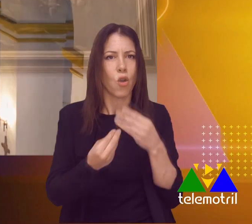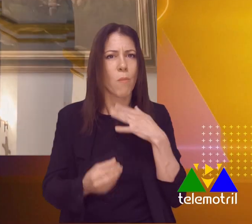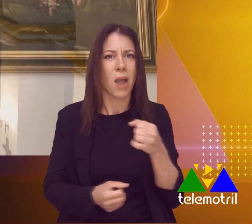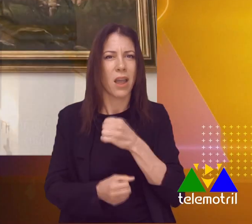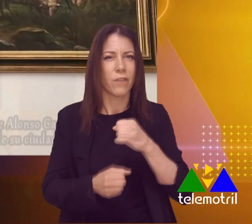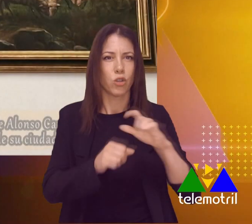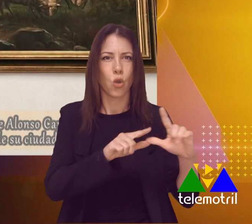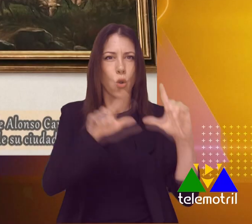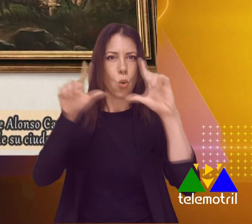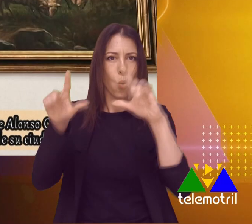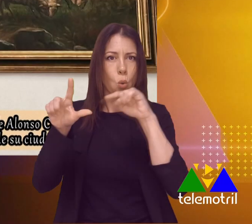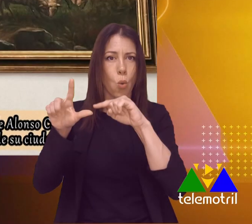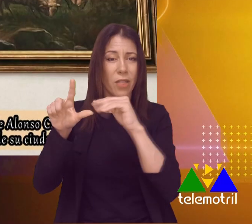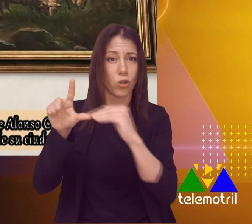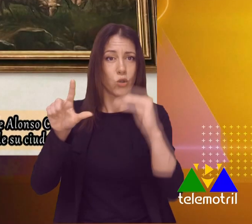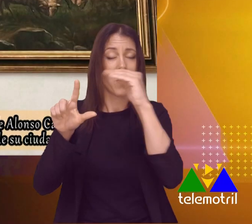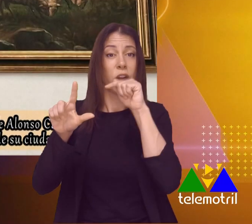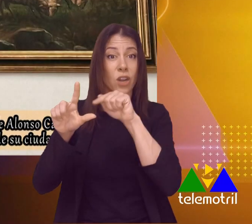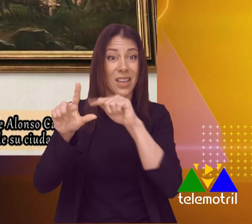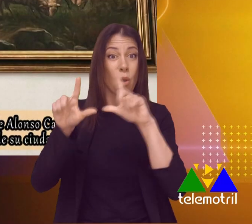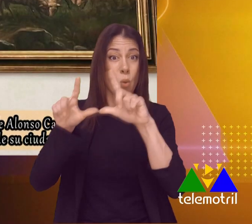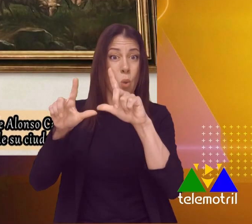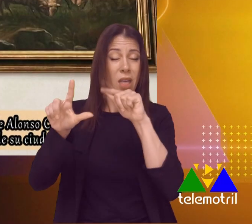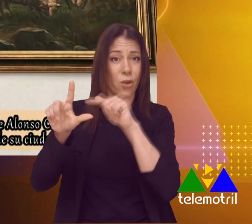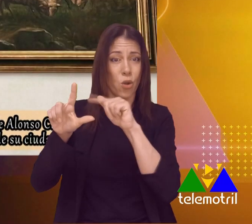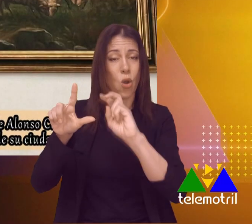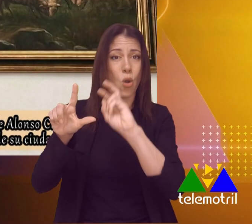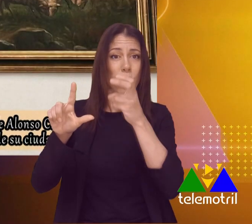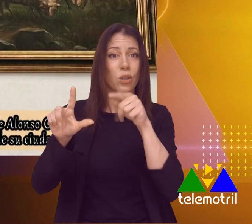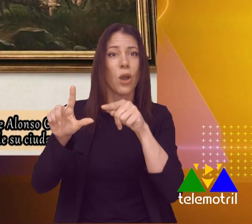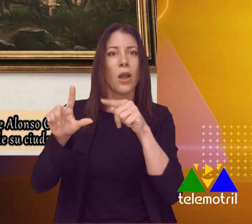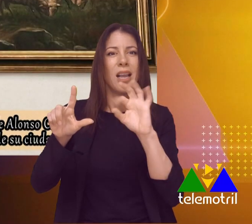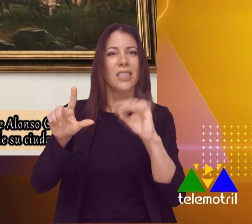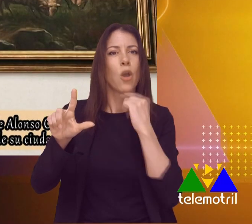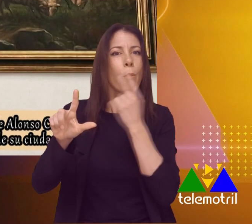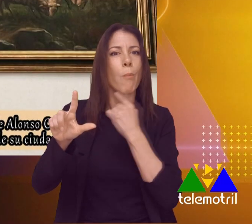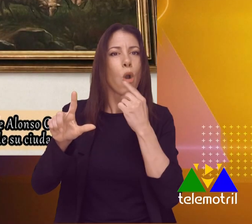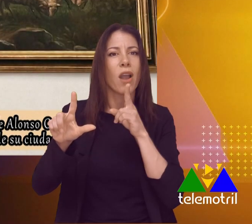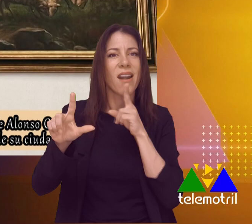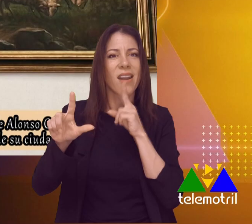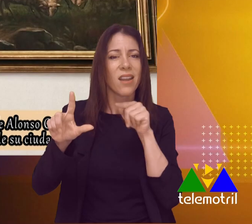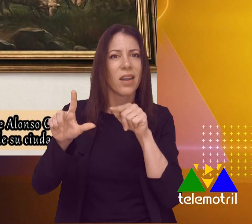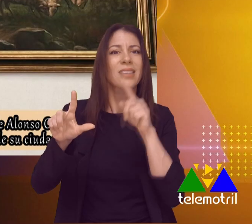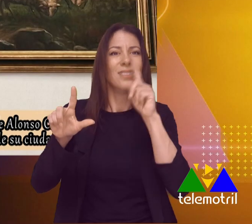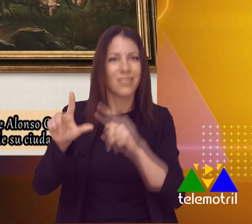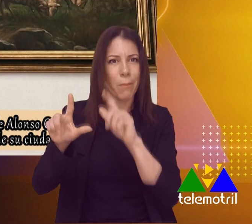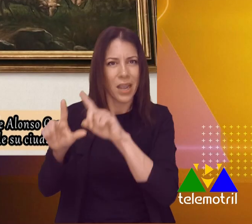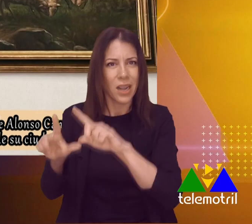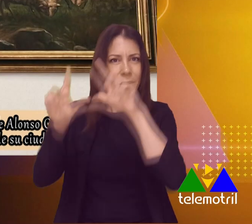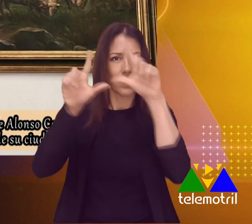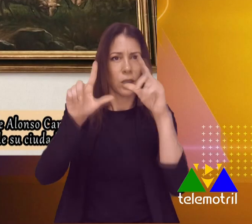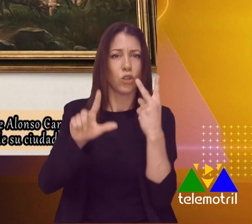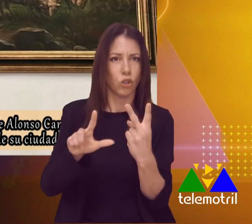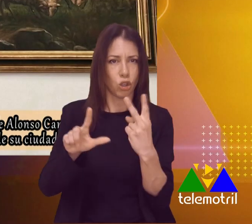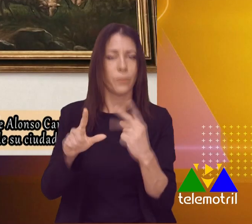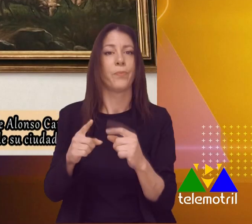cuadro en la parte superior, y aquel cuadro de Boca Negra, aquel Buen Pastor, también estaba en la parte superior. Dos cuadros,